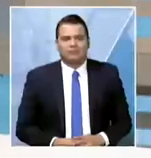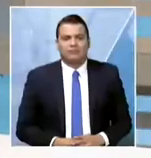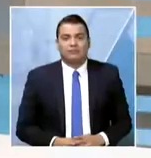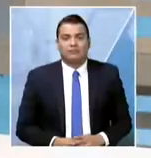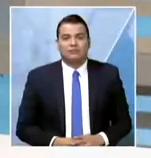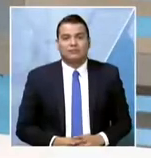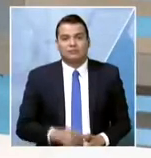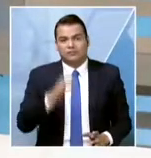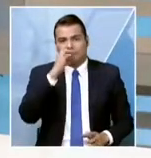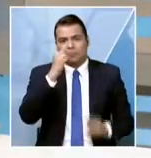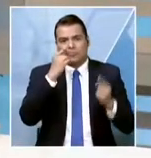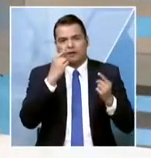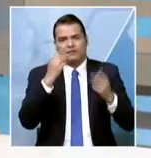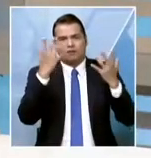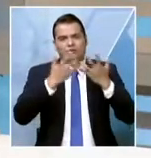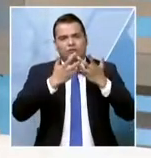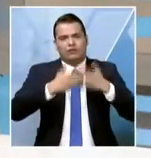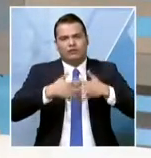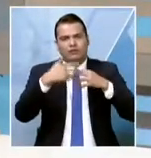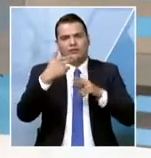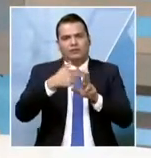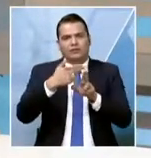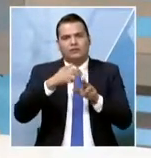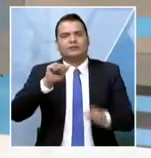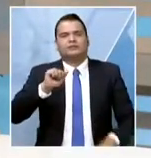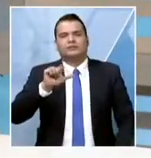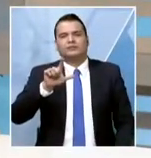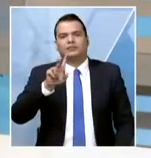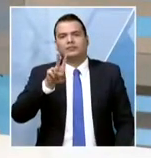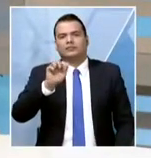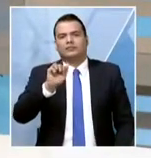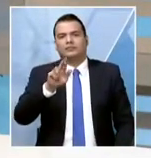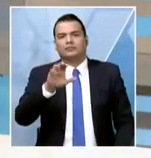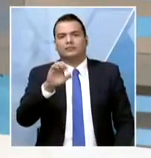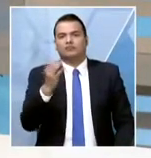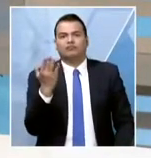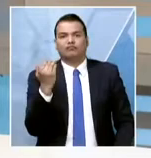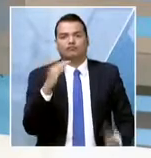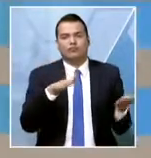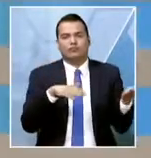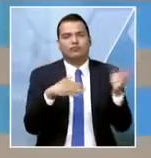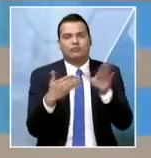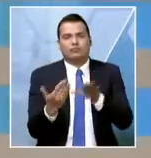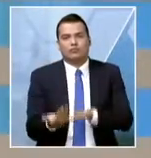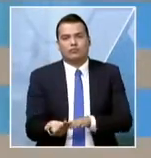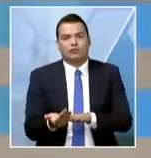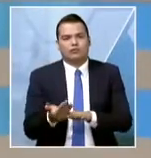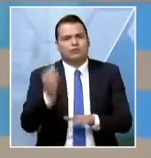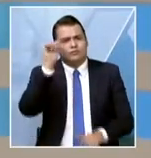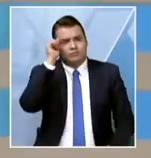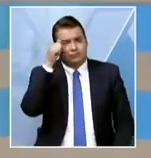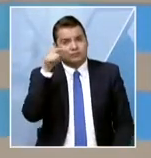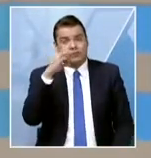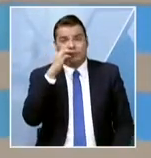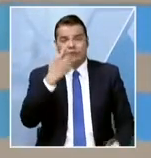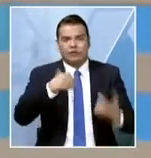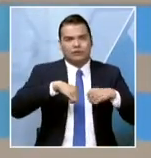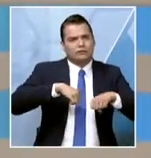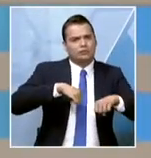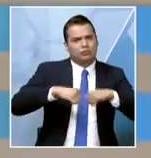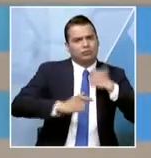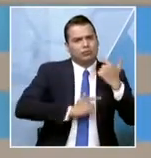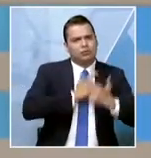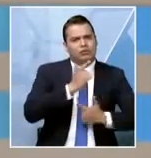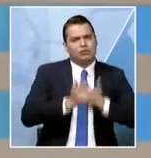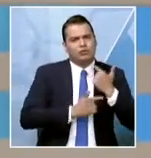el reconocido empresario vallecaucano álvaro h caicedo falleció en las últimas horas en la ciudad se le recuerda como un hombre visionario que